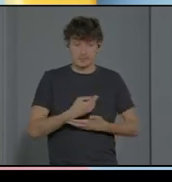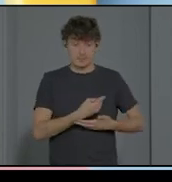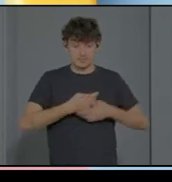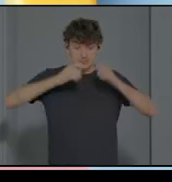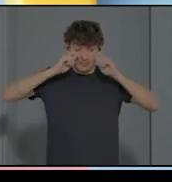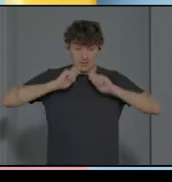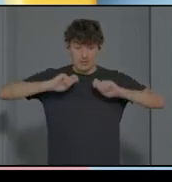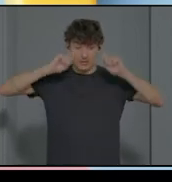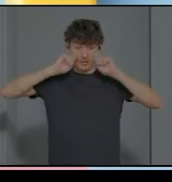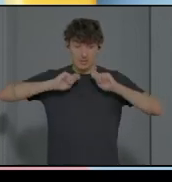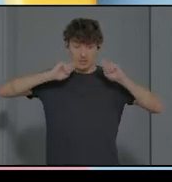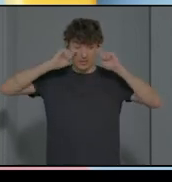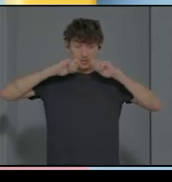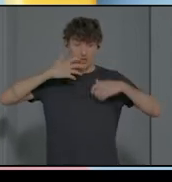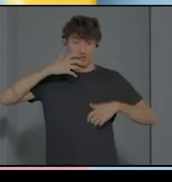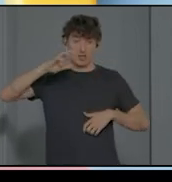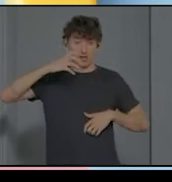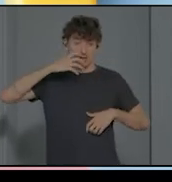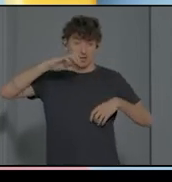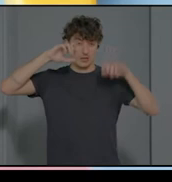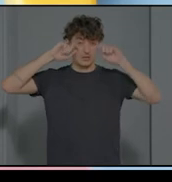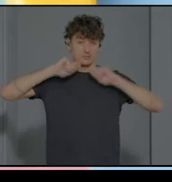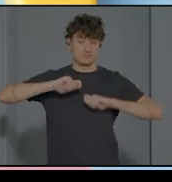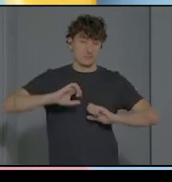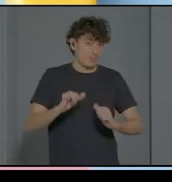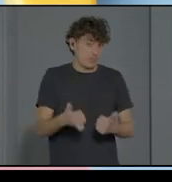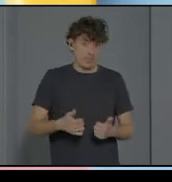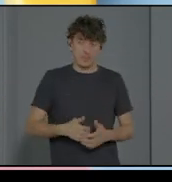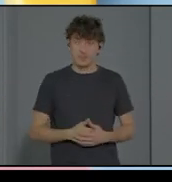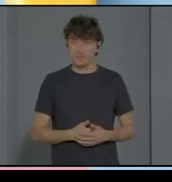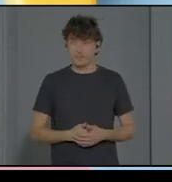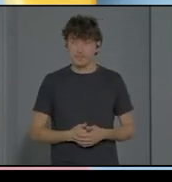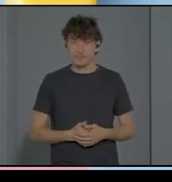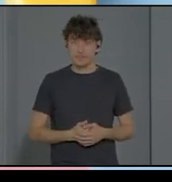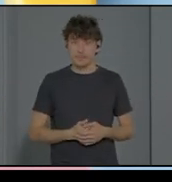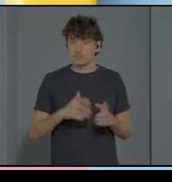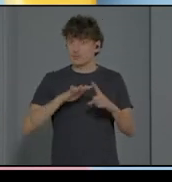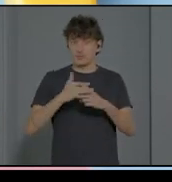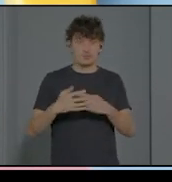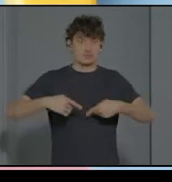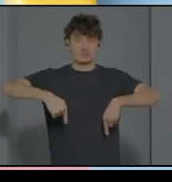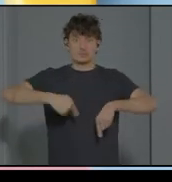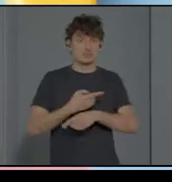Empieza la situación de nerviosismo, de angustia.